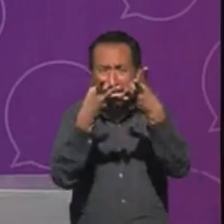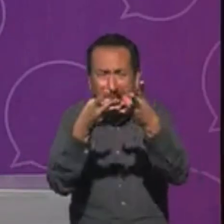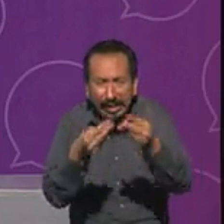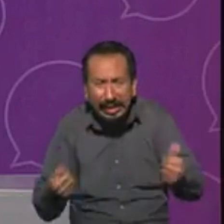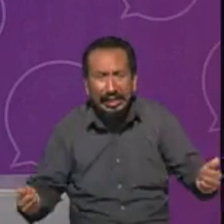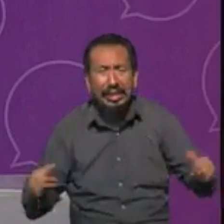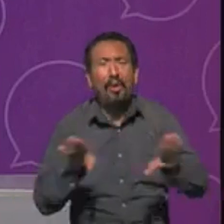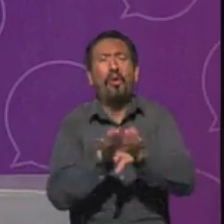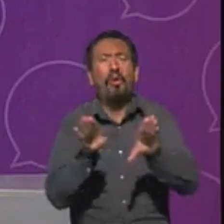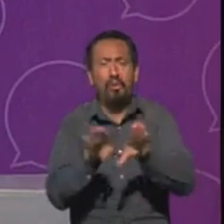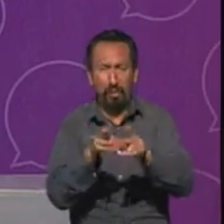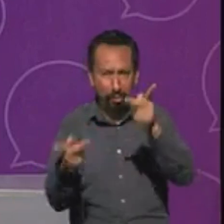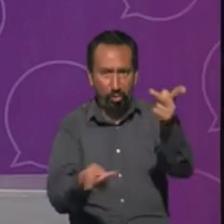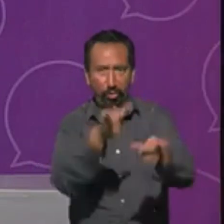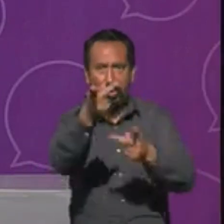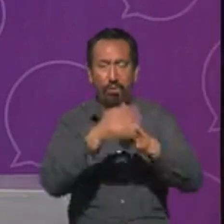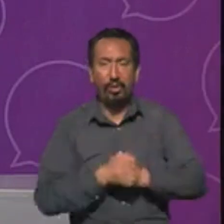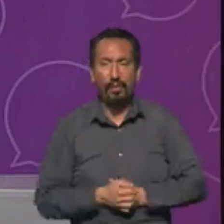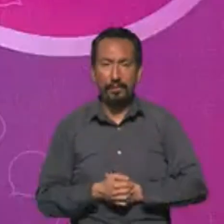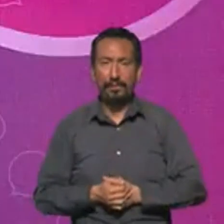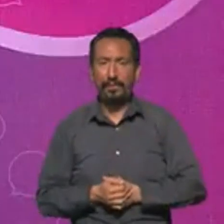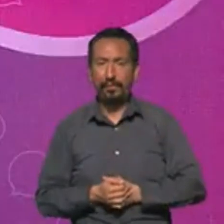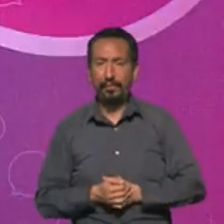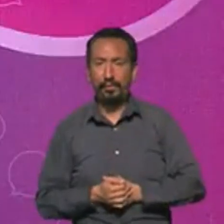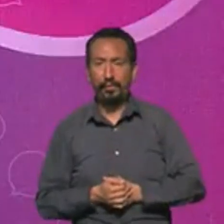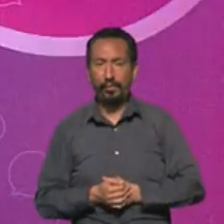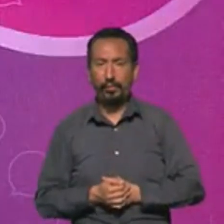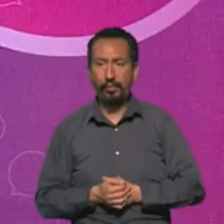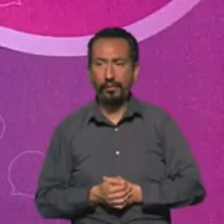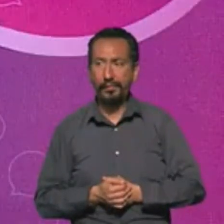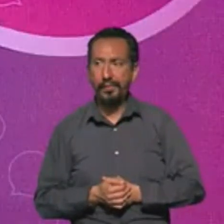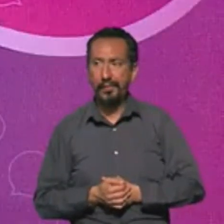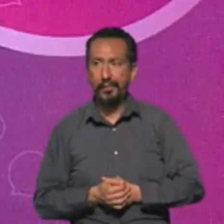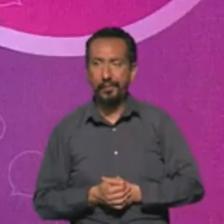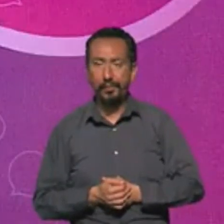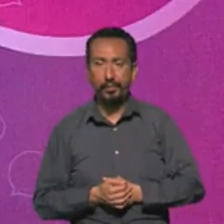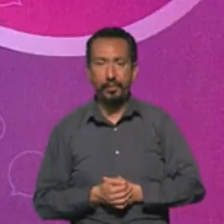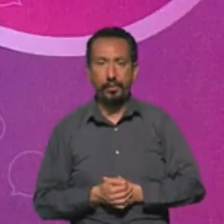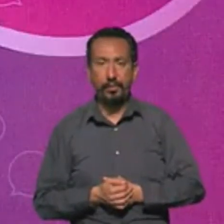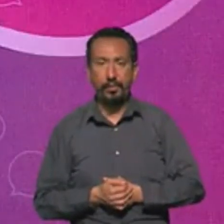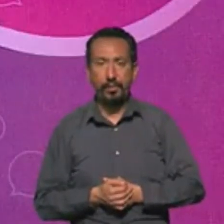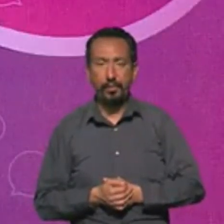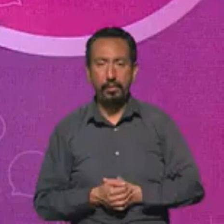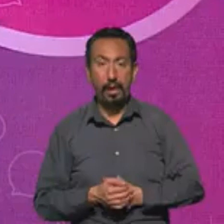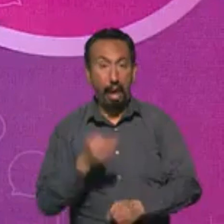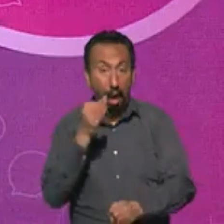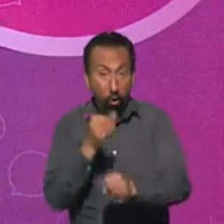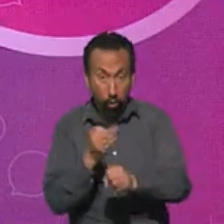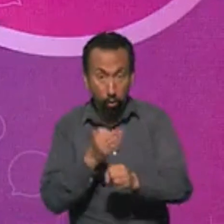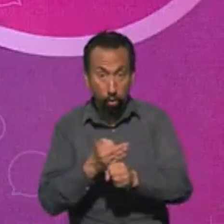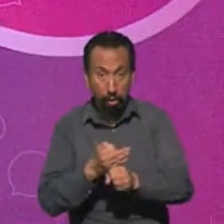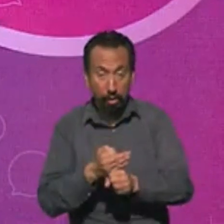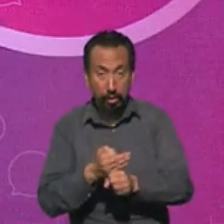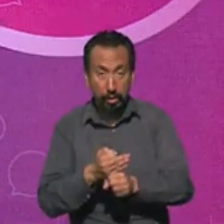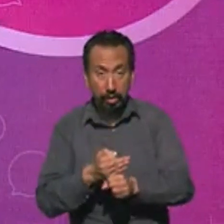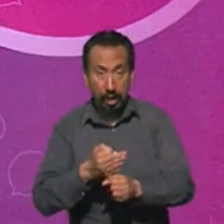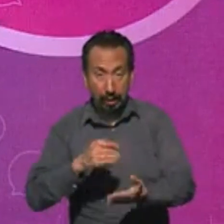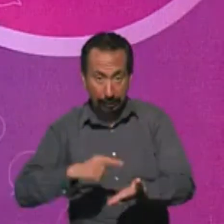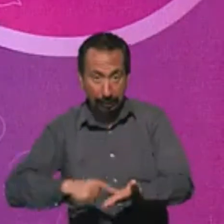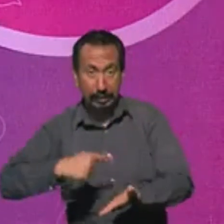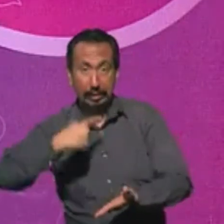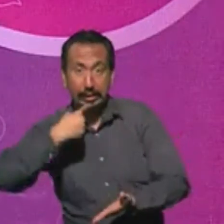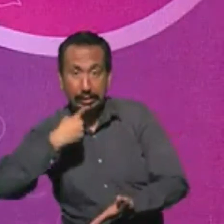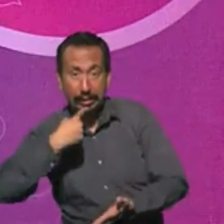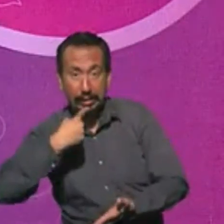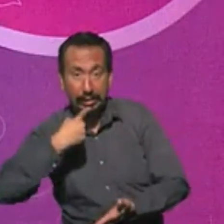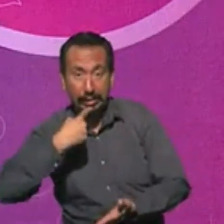conseguirlo tiene un minuto y medio candidato Gracias hoy en Celaya vivimos